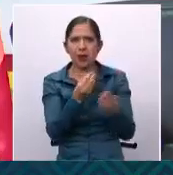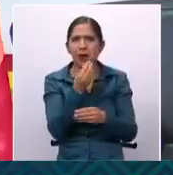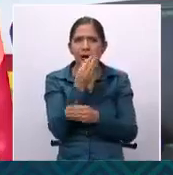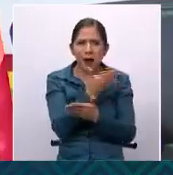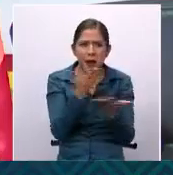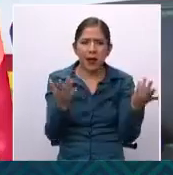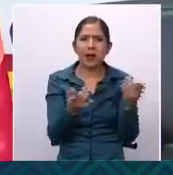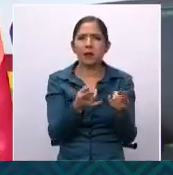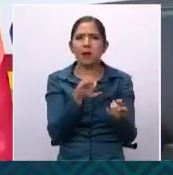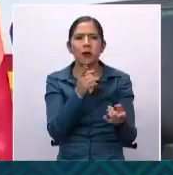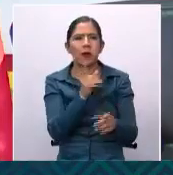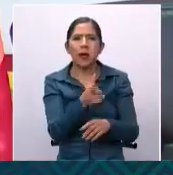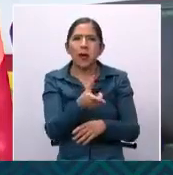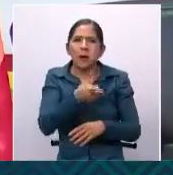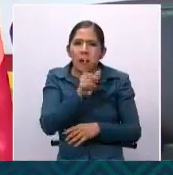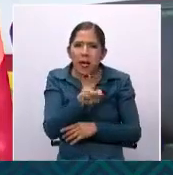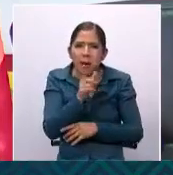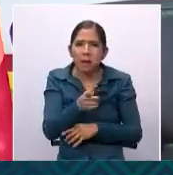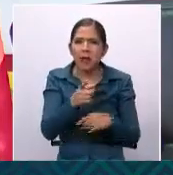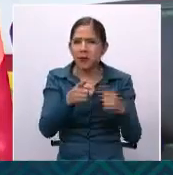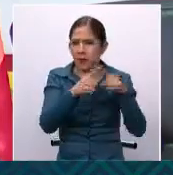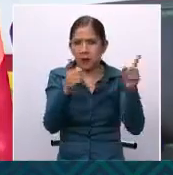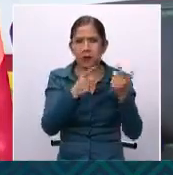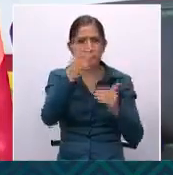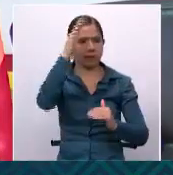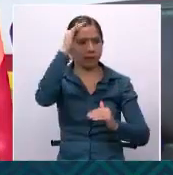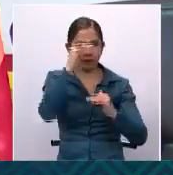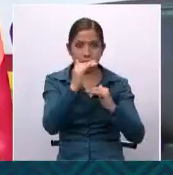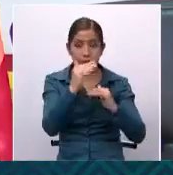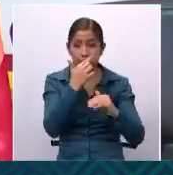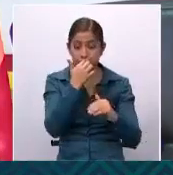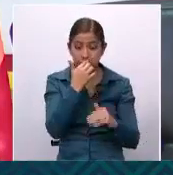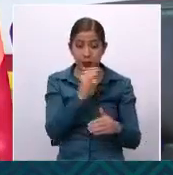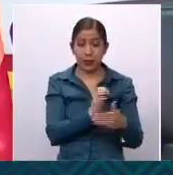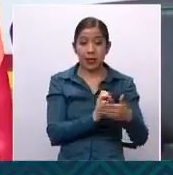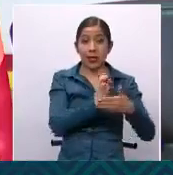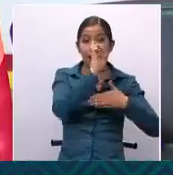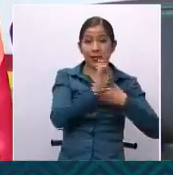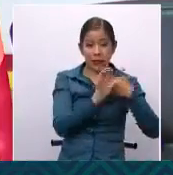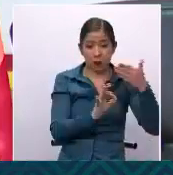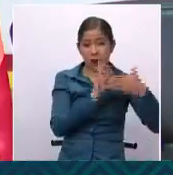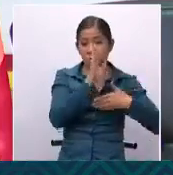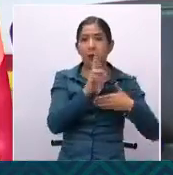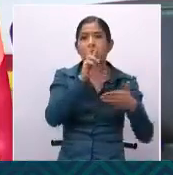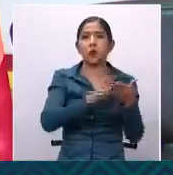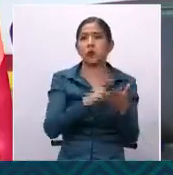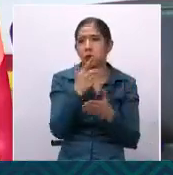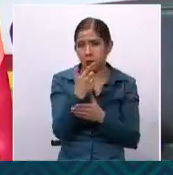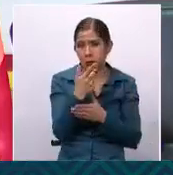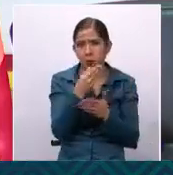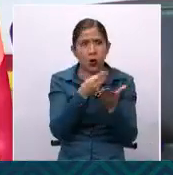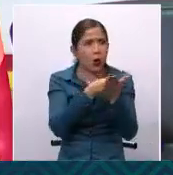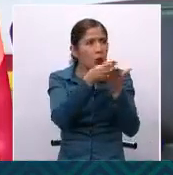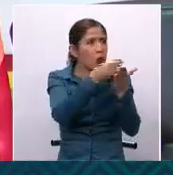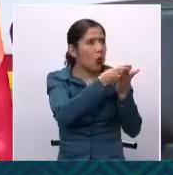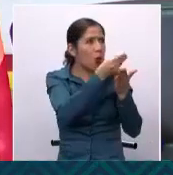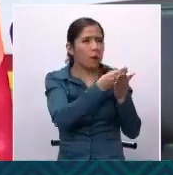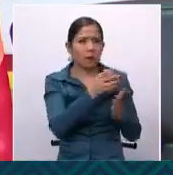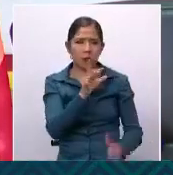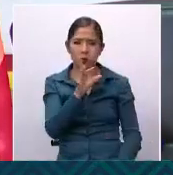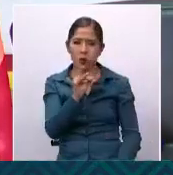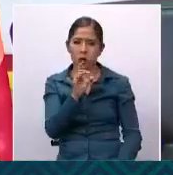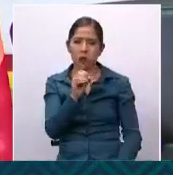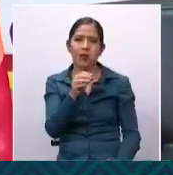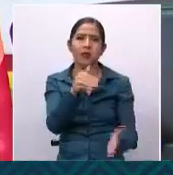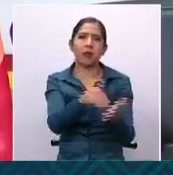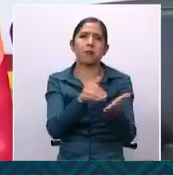destinadas al consumo humano. En enero, febrero del 2021 estábamos importando 80 millones de dólares en alimentos y